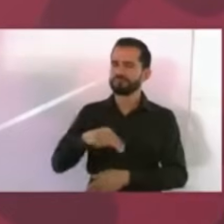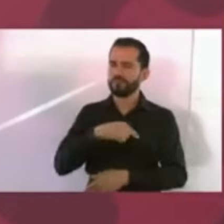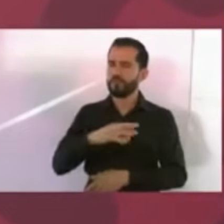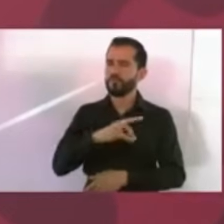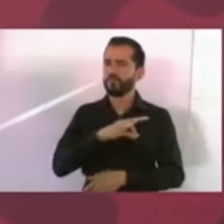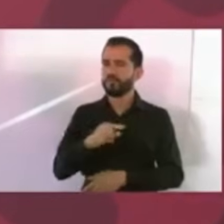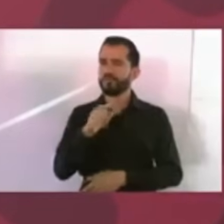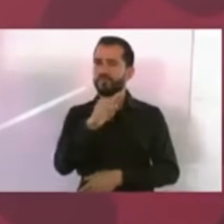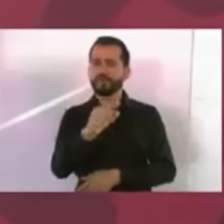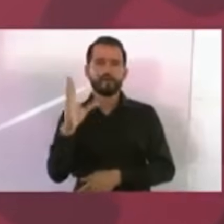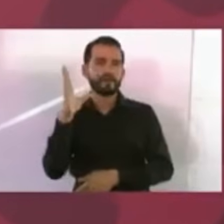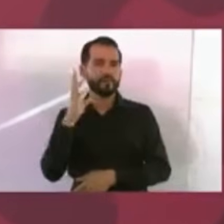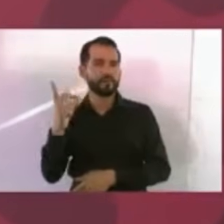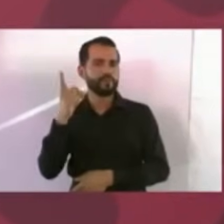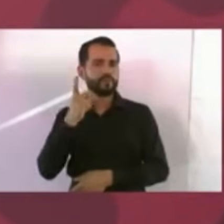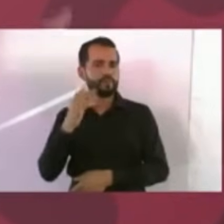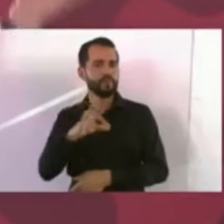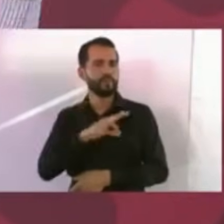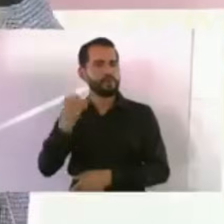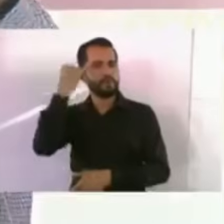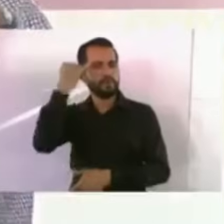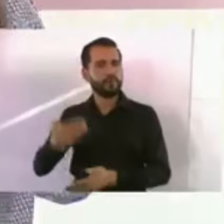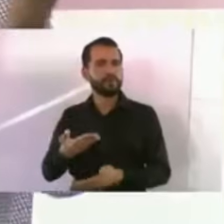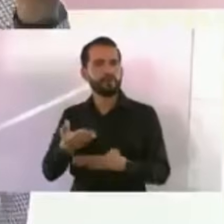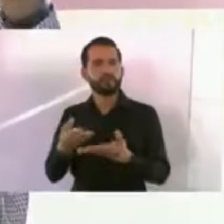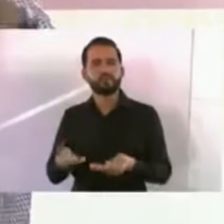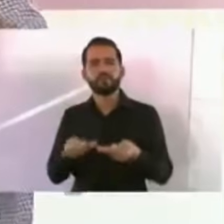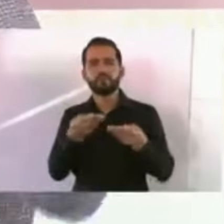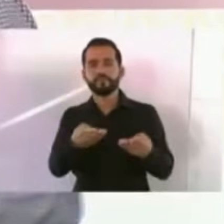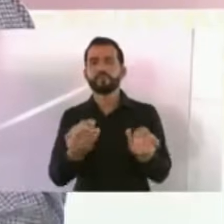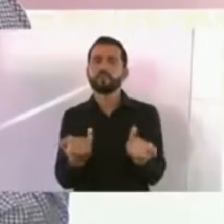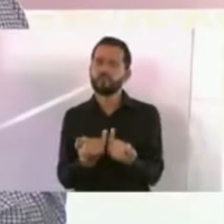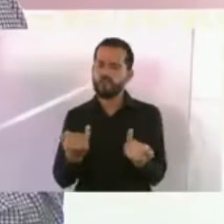al Congreso, como lo hicimos hace